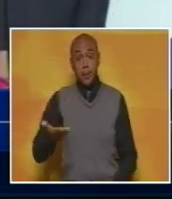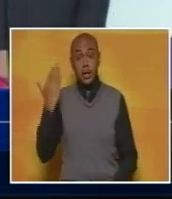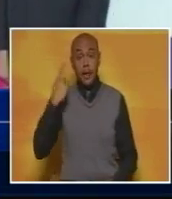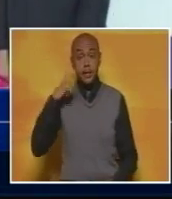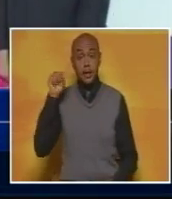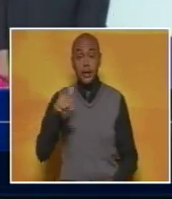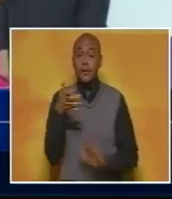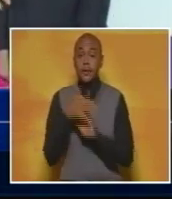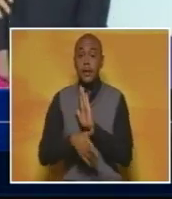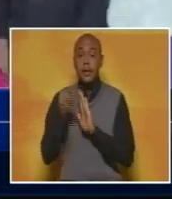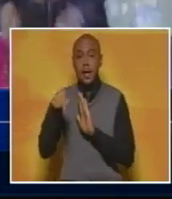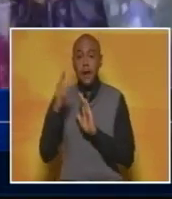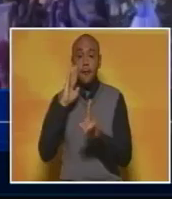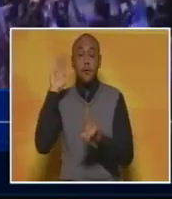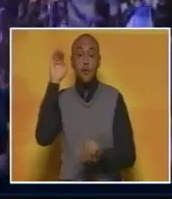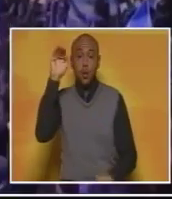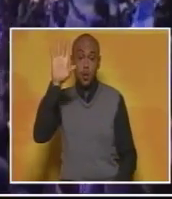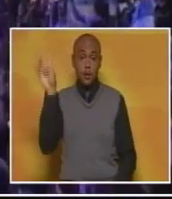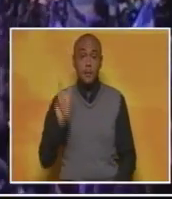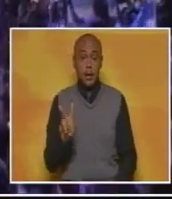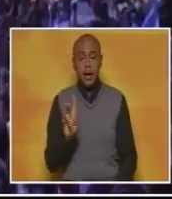futuro y el bienestar de los argentinos.